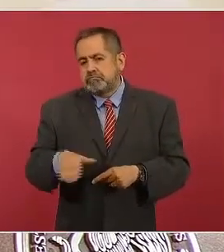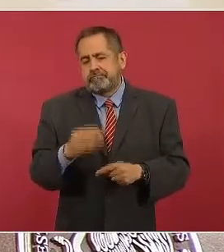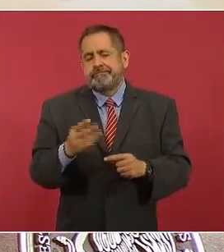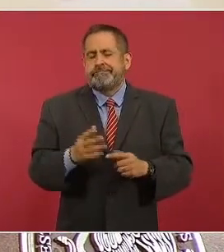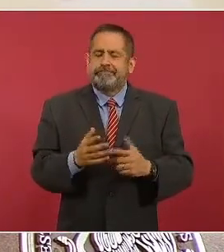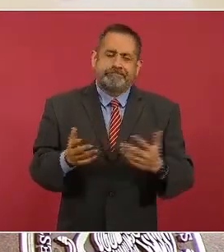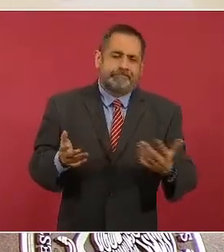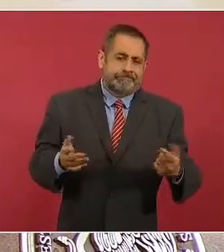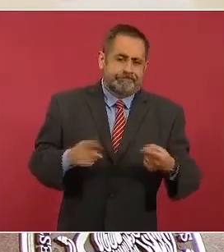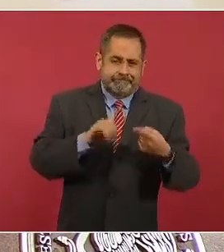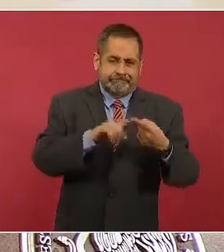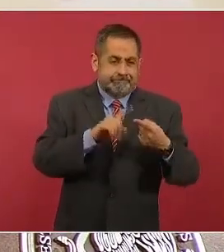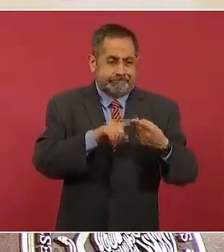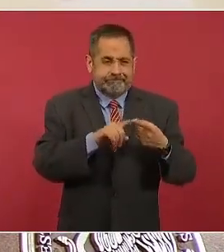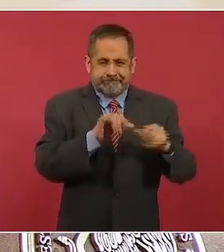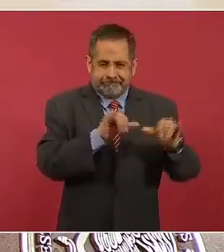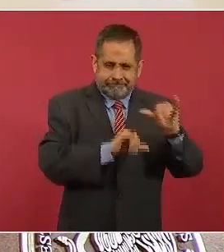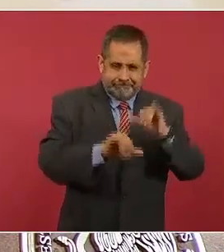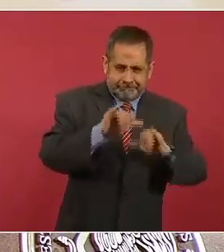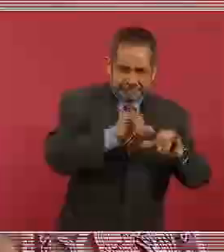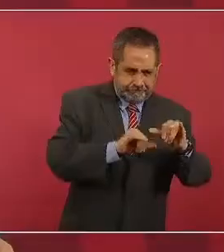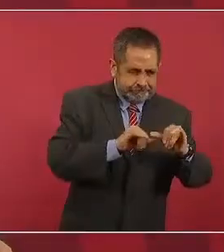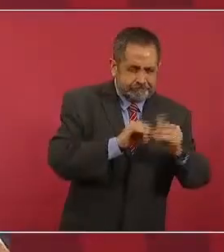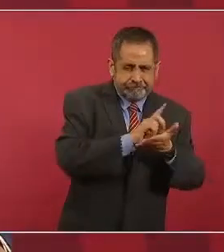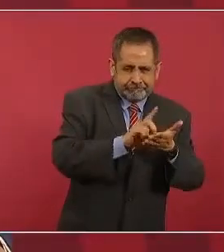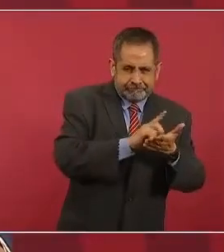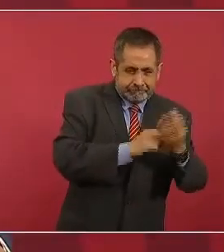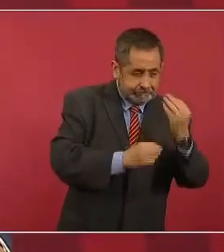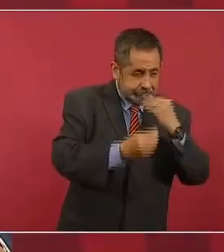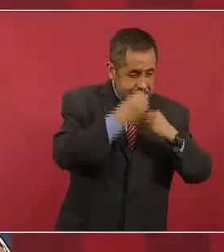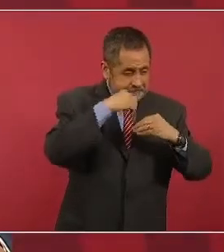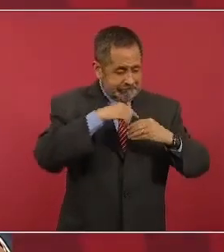sobre todo con las drogas sintéticas.